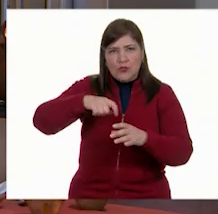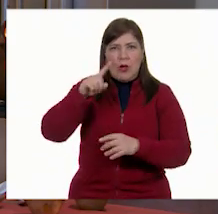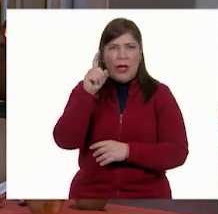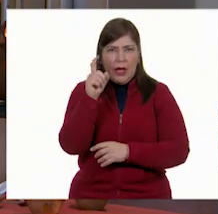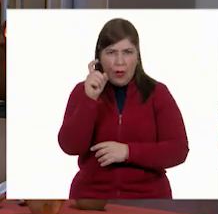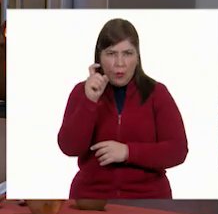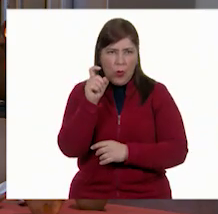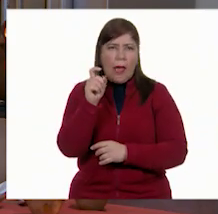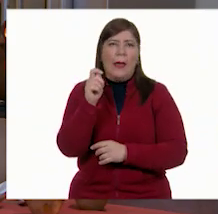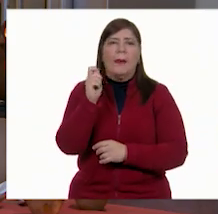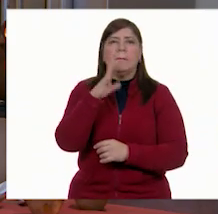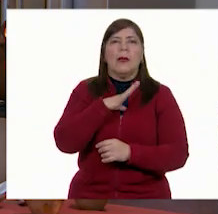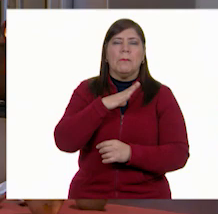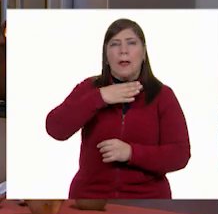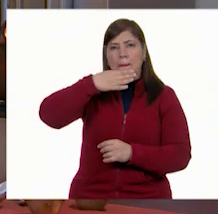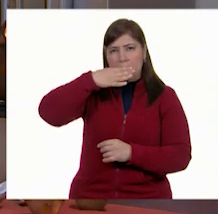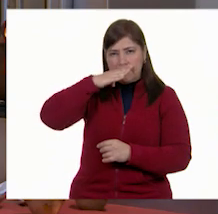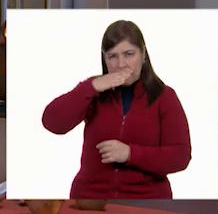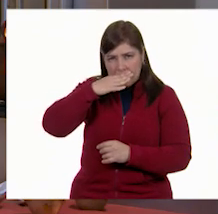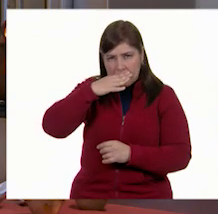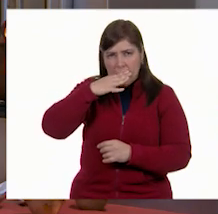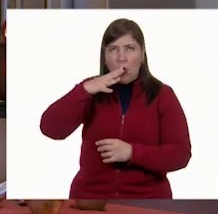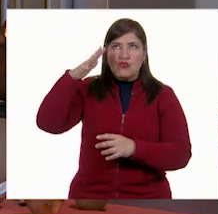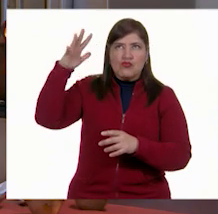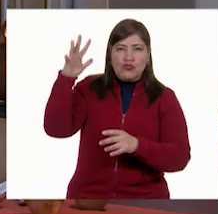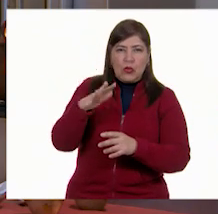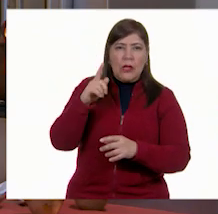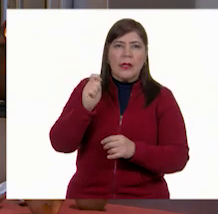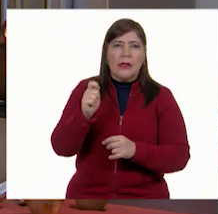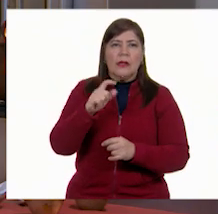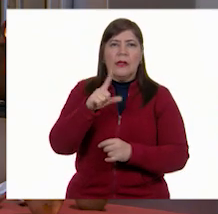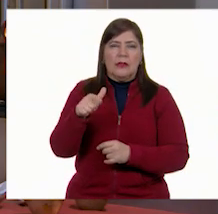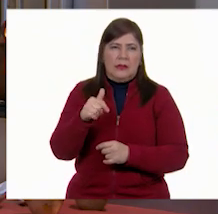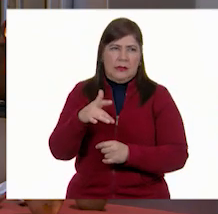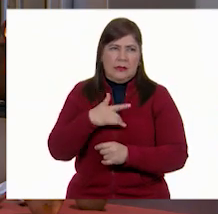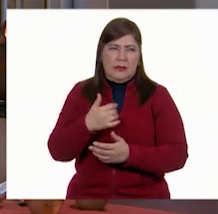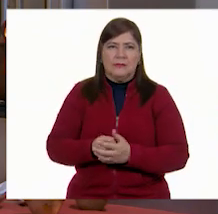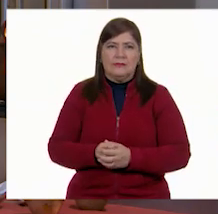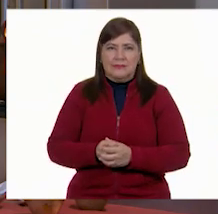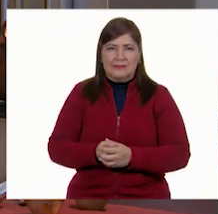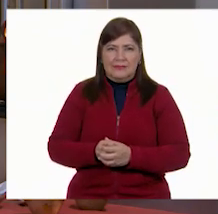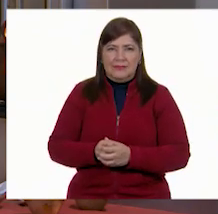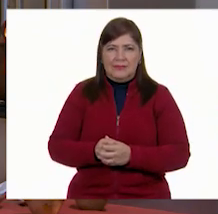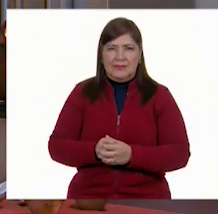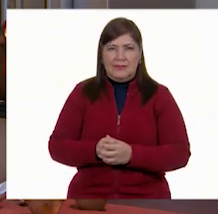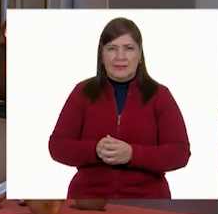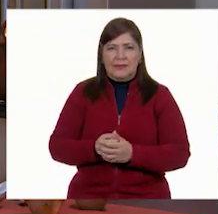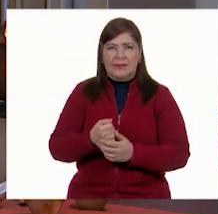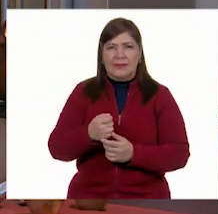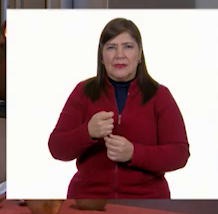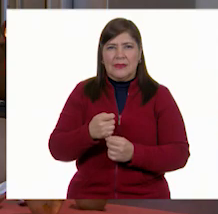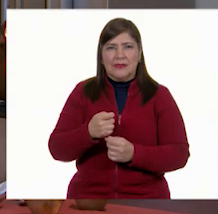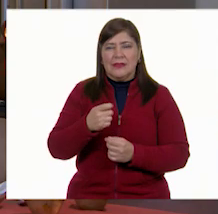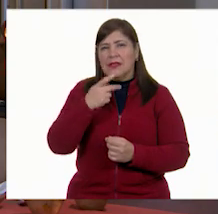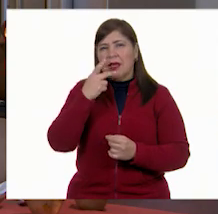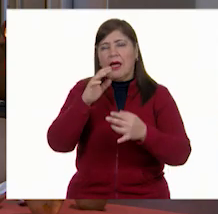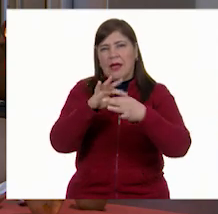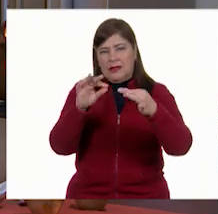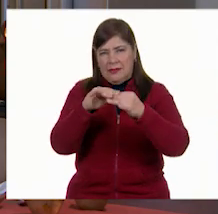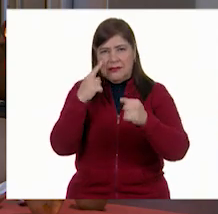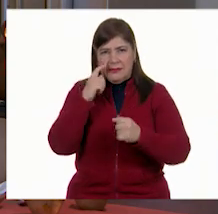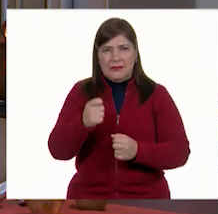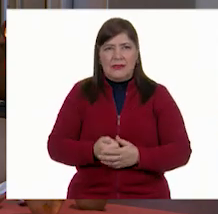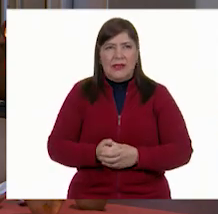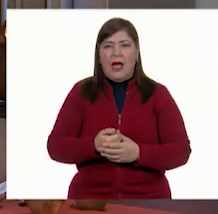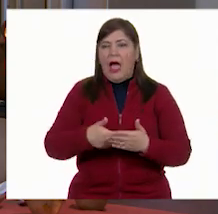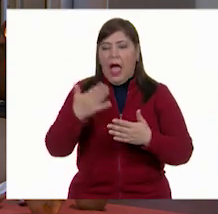hecha con maíz azul que se llama chicha por lo pronto y que lamentablemente ha caído en